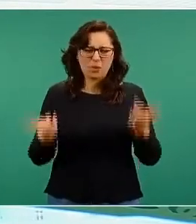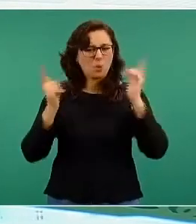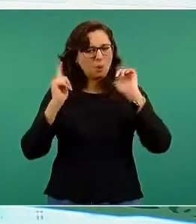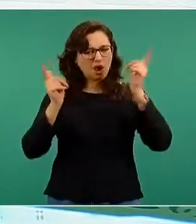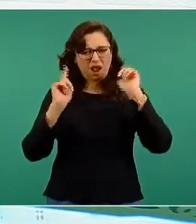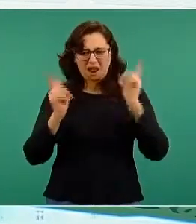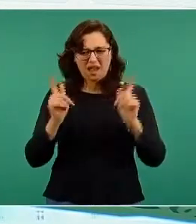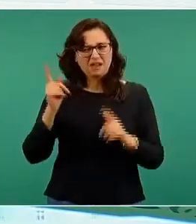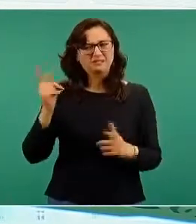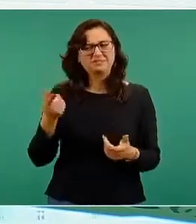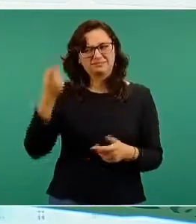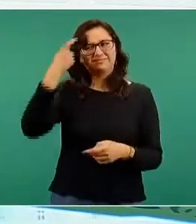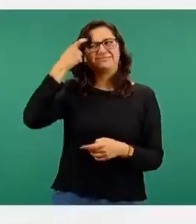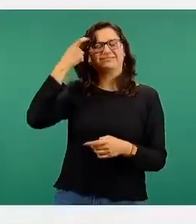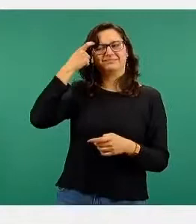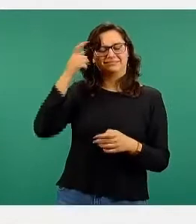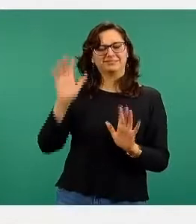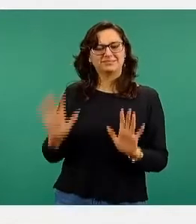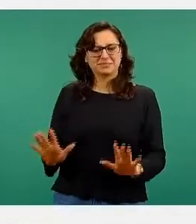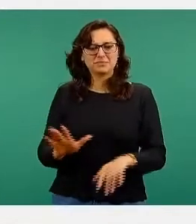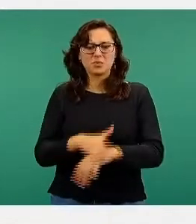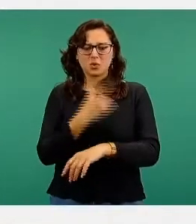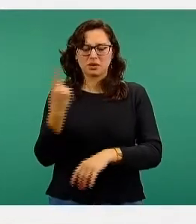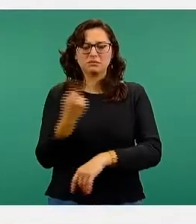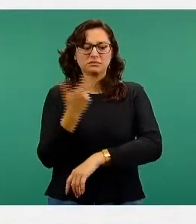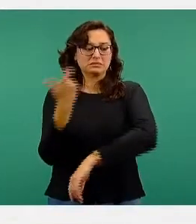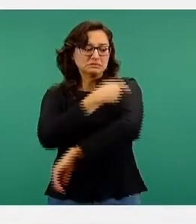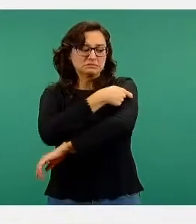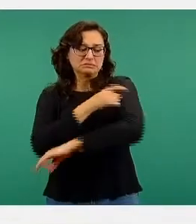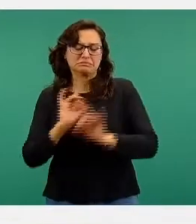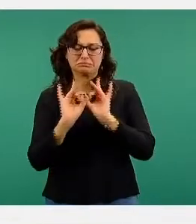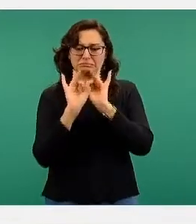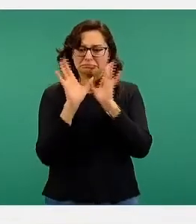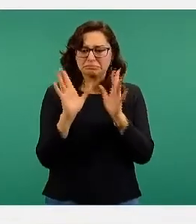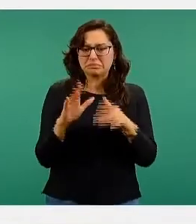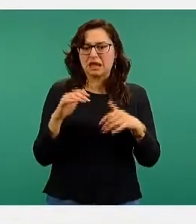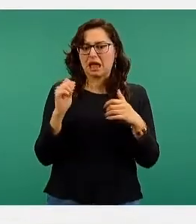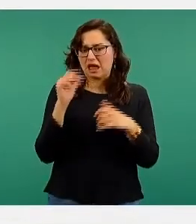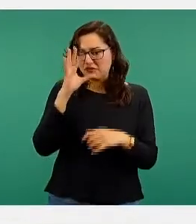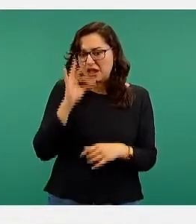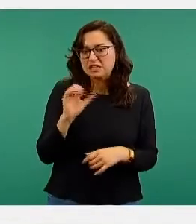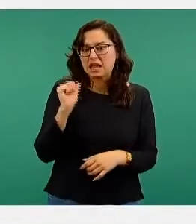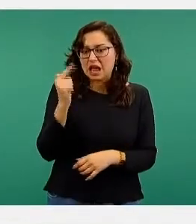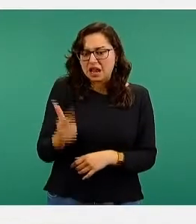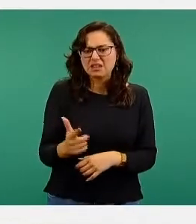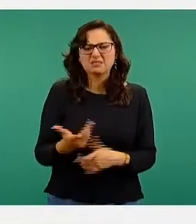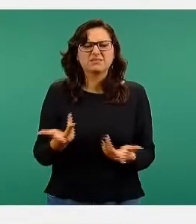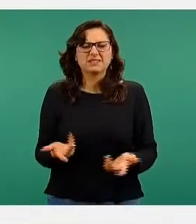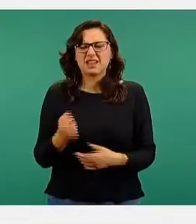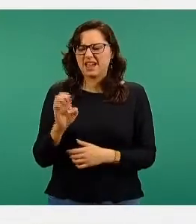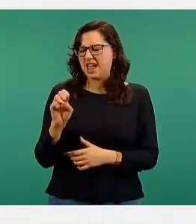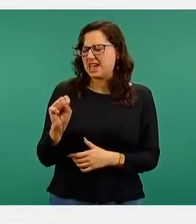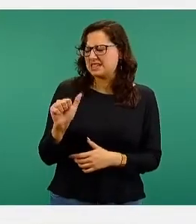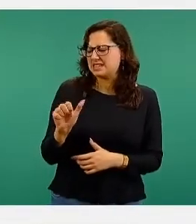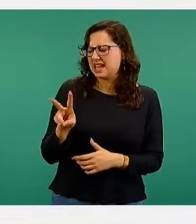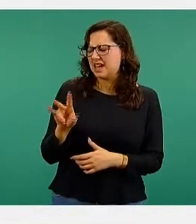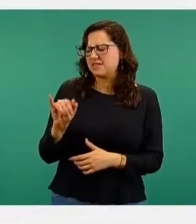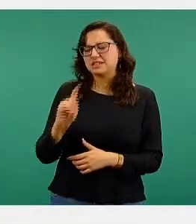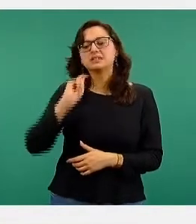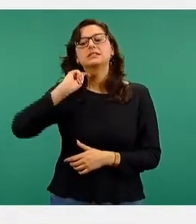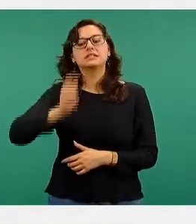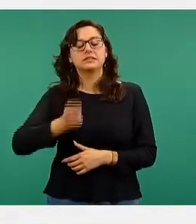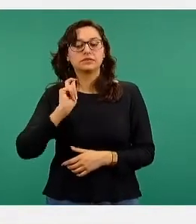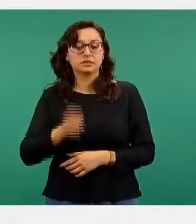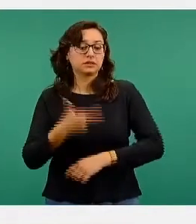ESAVIS, eventos supuestamente atribuibles a vacunación e inmunización. Recordemos, ¿qué son estos ESAVIS? Son